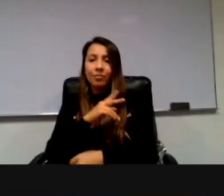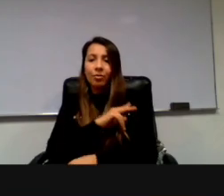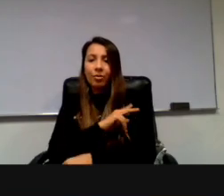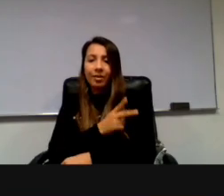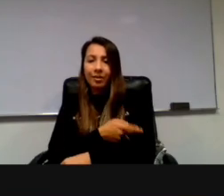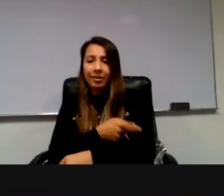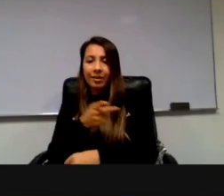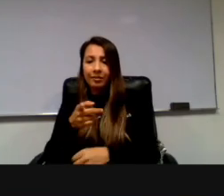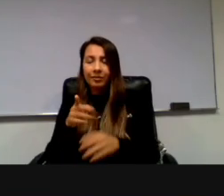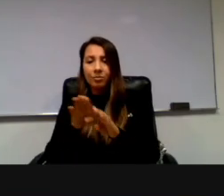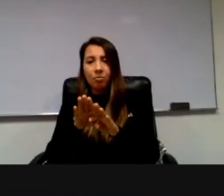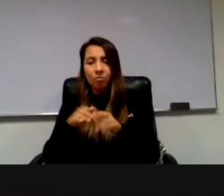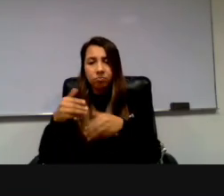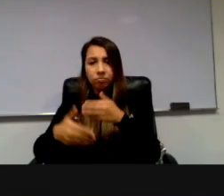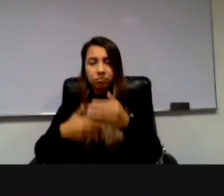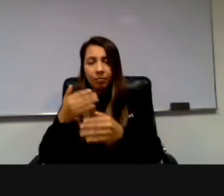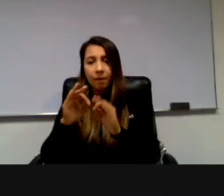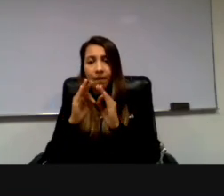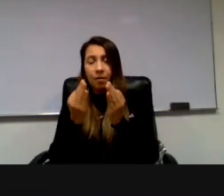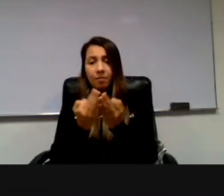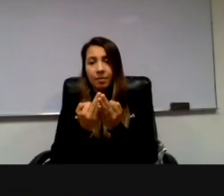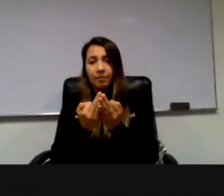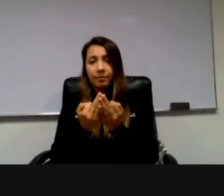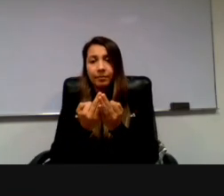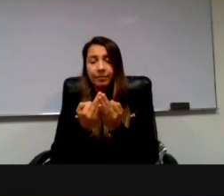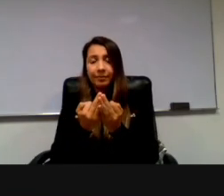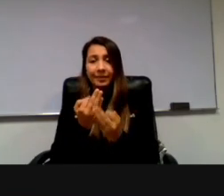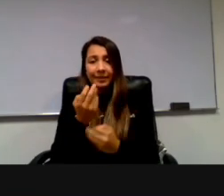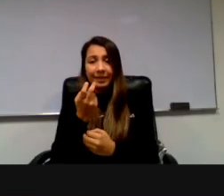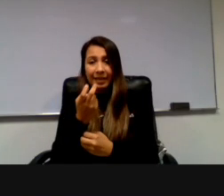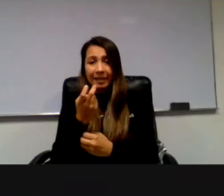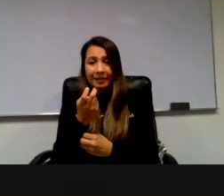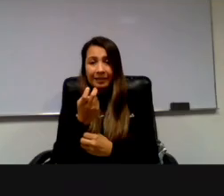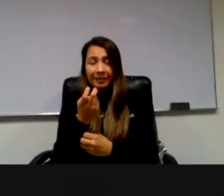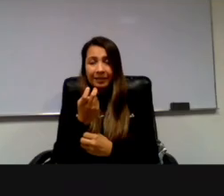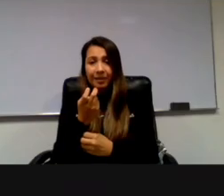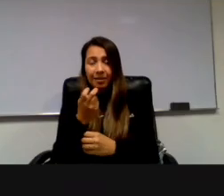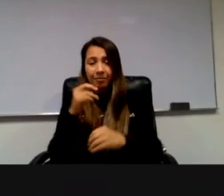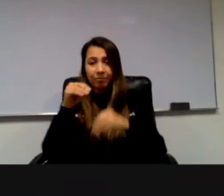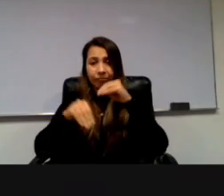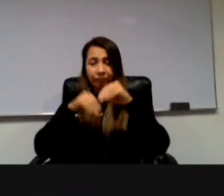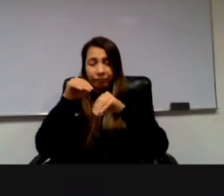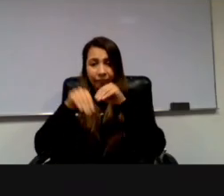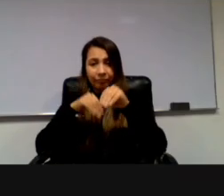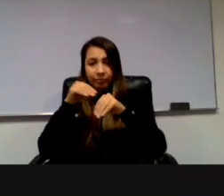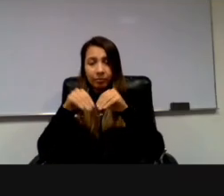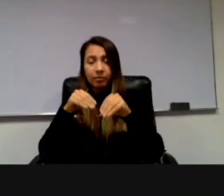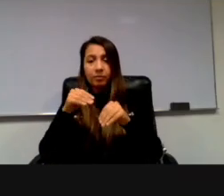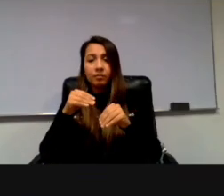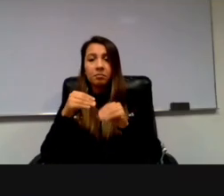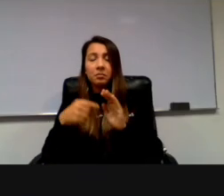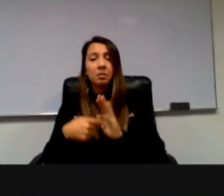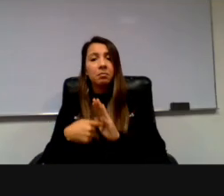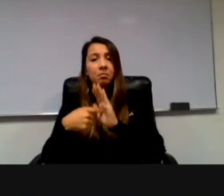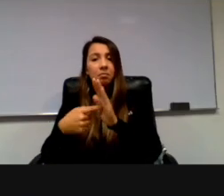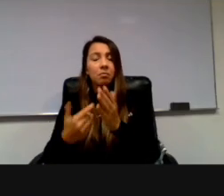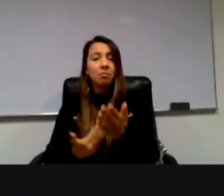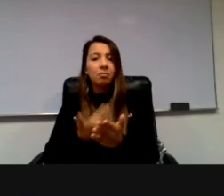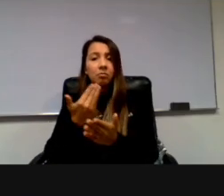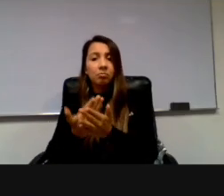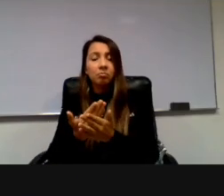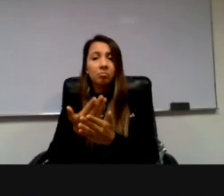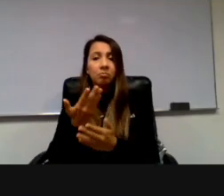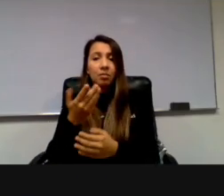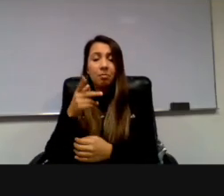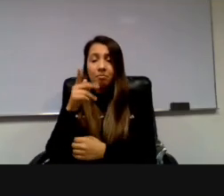del metabolismo, etcétera. Y entonces, basados en esta reconstrucción fragmentaria, propusieron que el último ancestro común